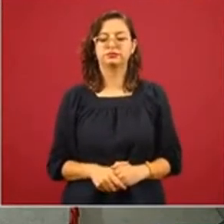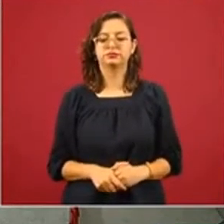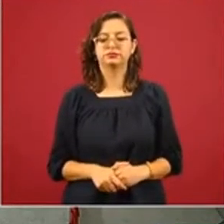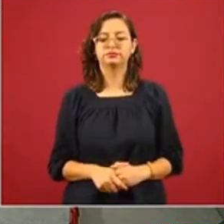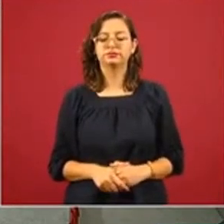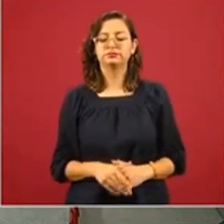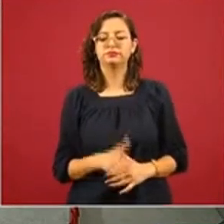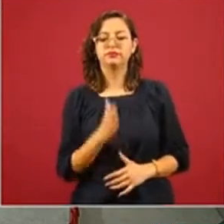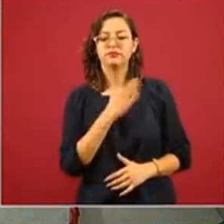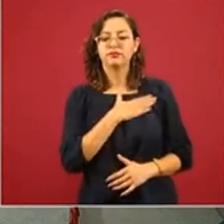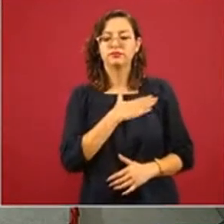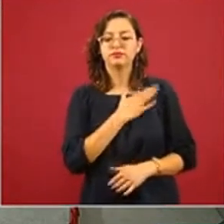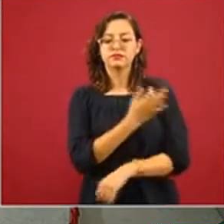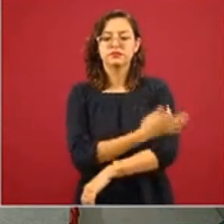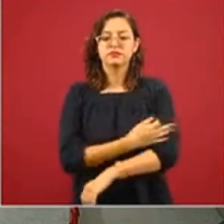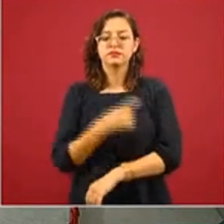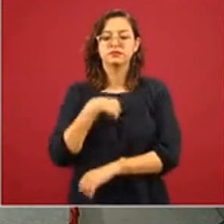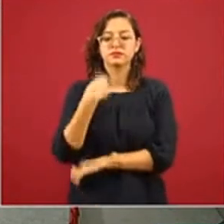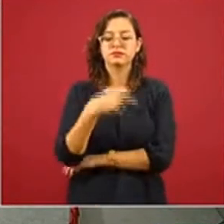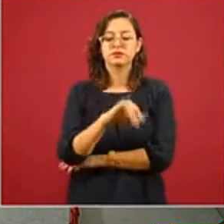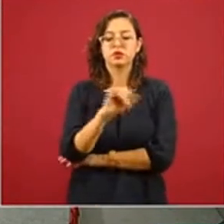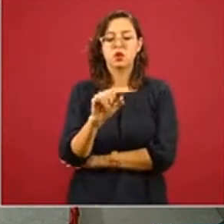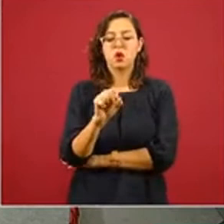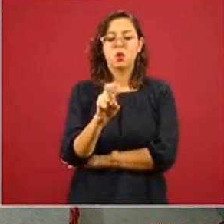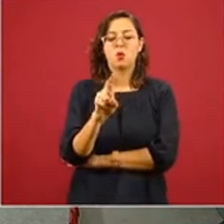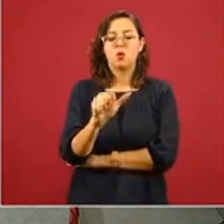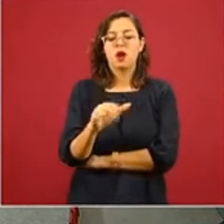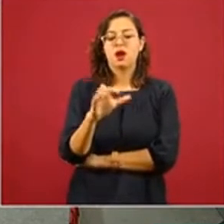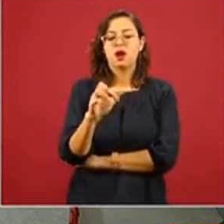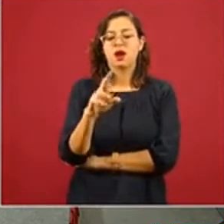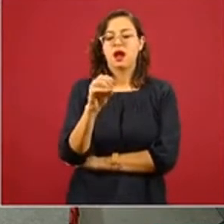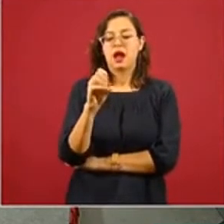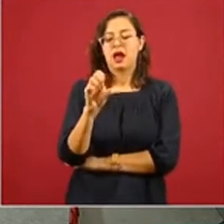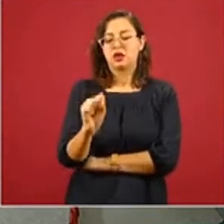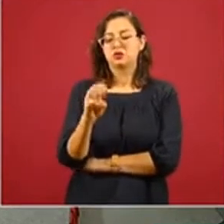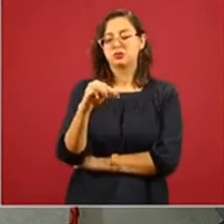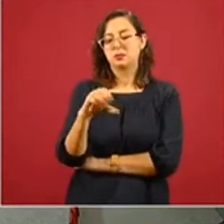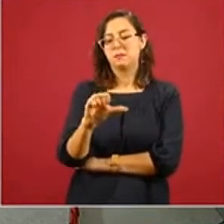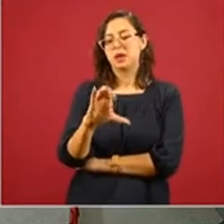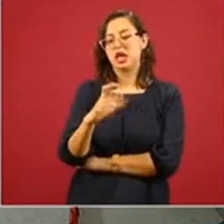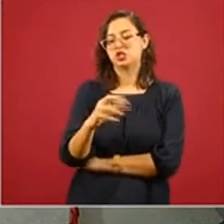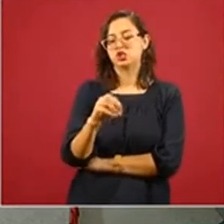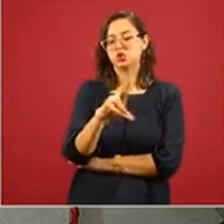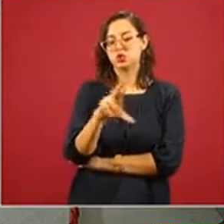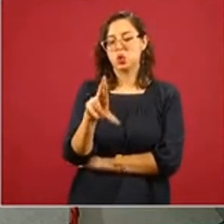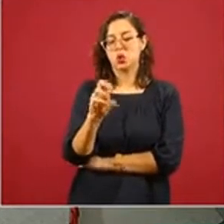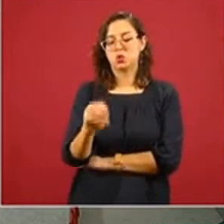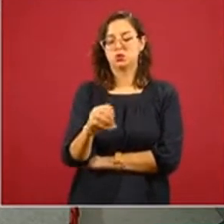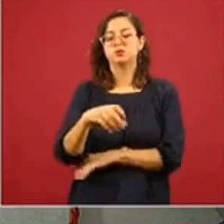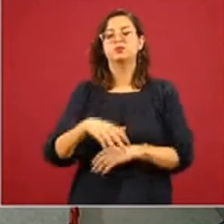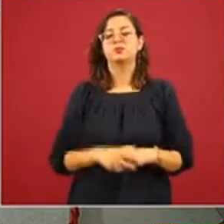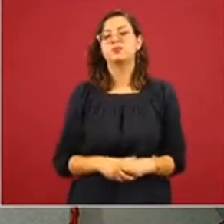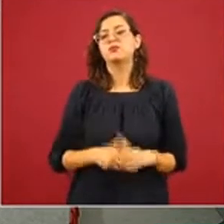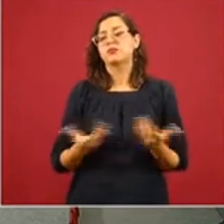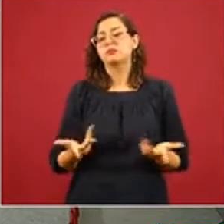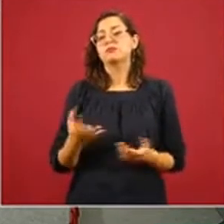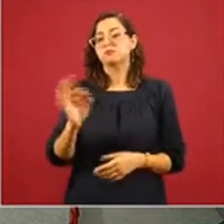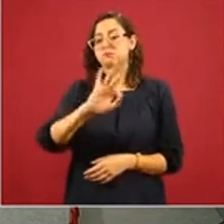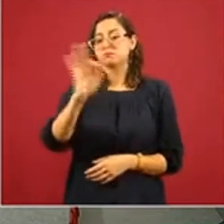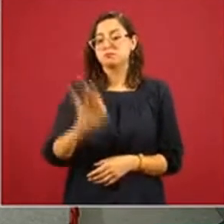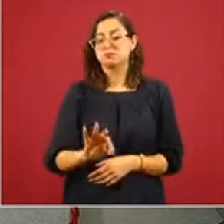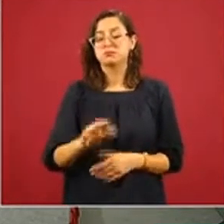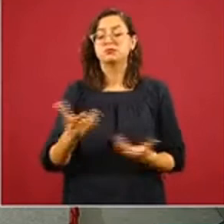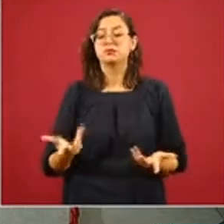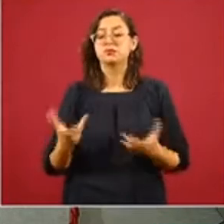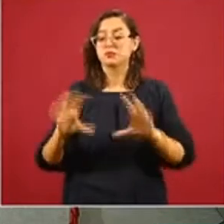Sí, buenas tardes. Juan Carlos Machoro, reportero. Doctor, con estas cifras, pues se ratifica que México ya es